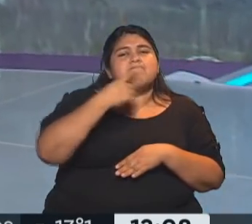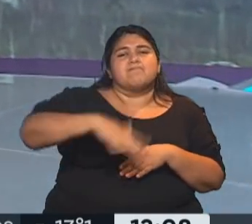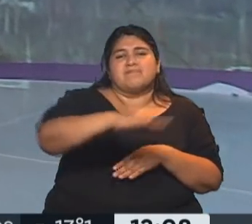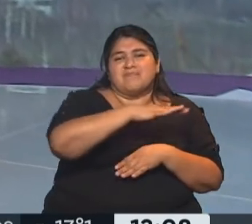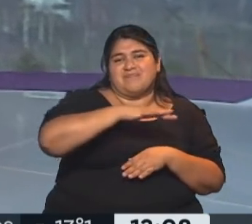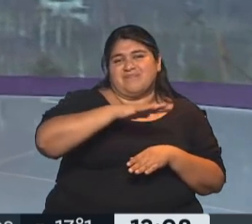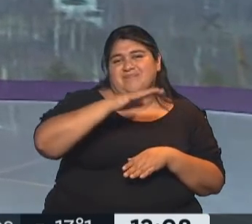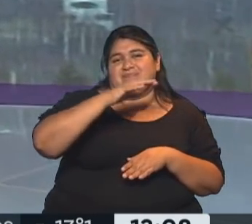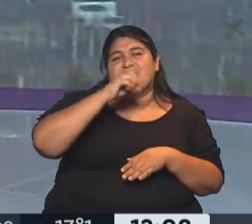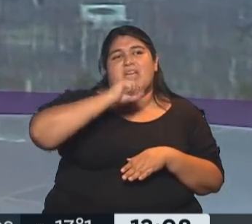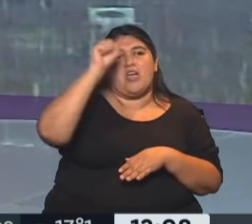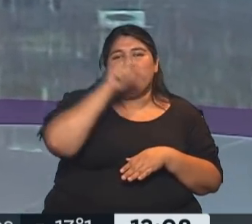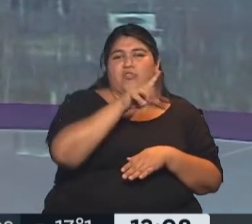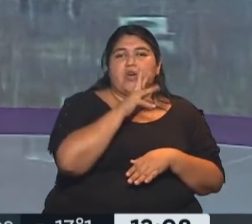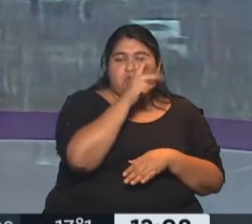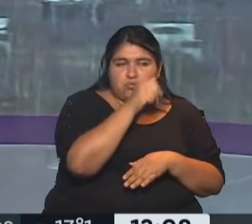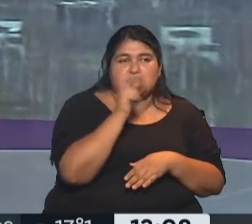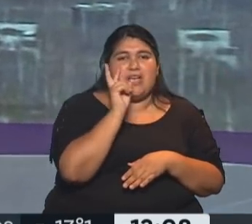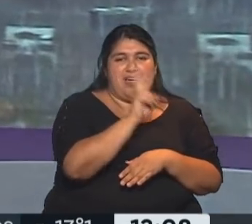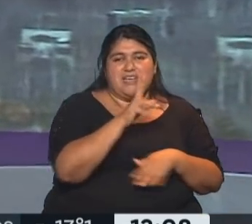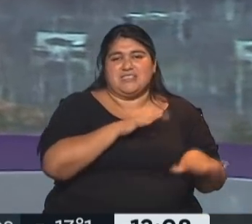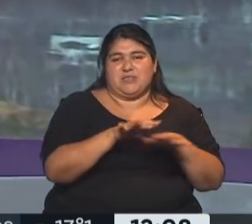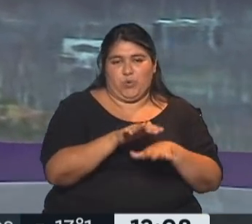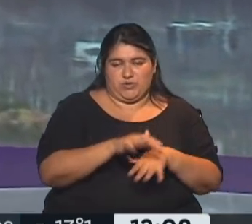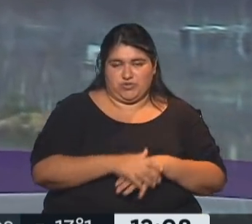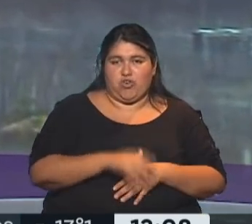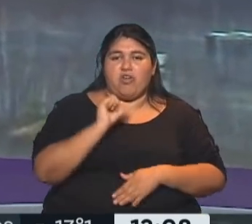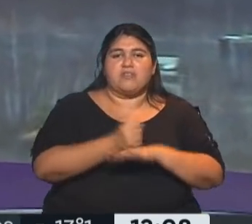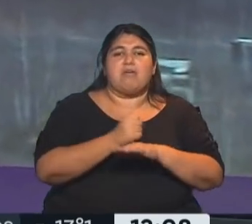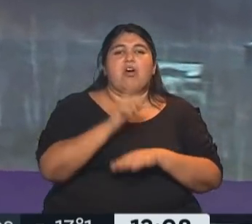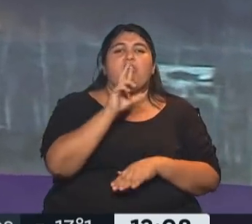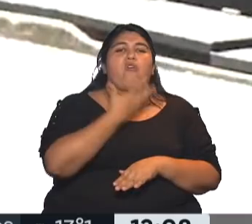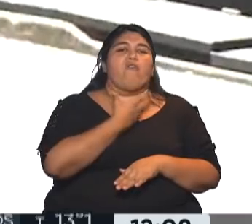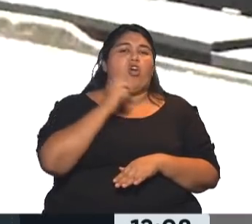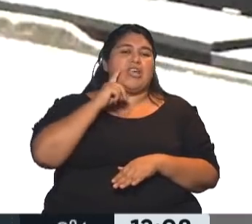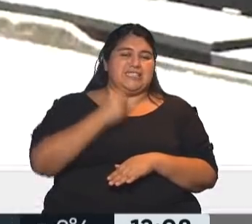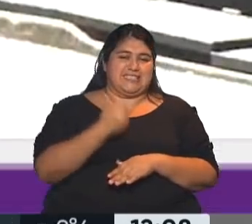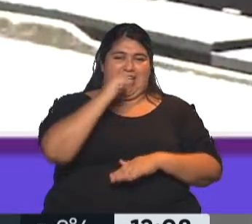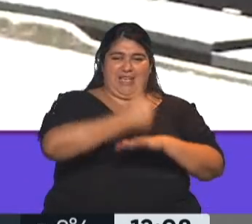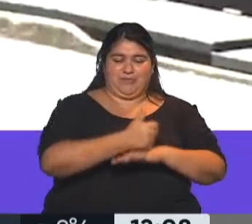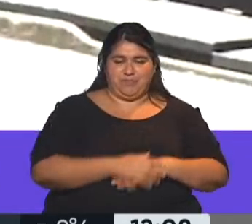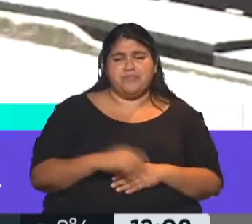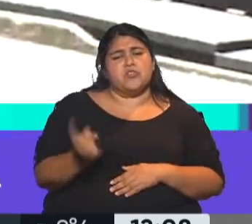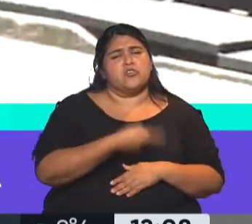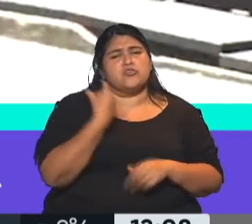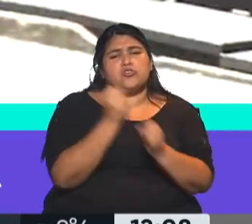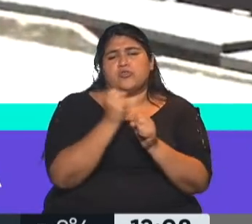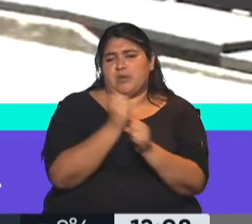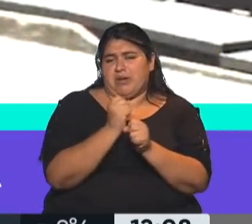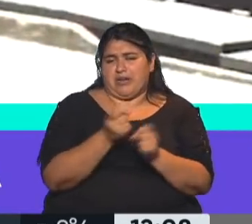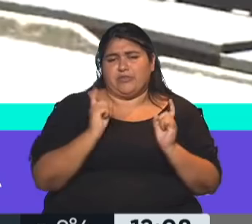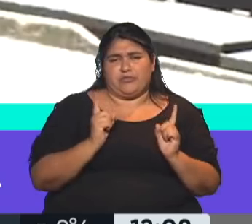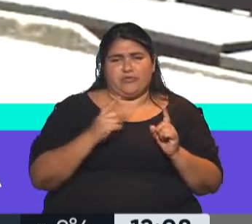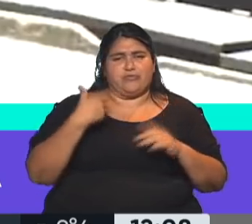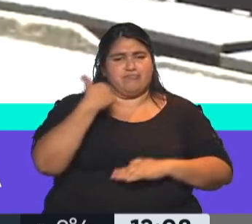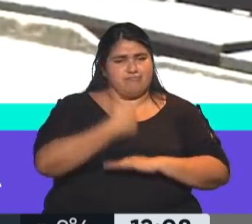de Rusia en Buenos Aires. Este es el panorama, este es el trabajo de Florencia Rodríguez. Seguimos trabajando desde la puerta de la Embajada